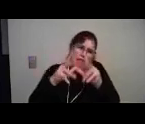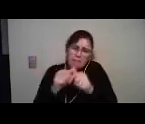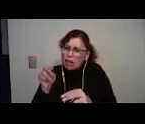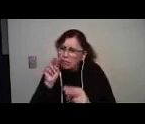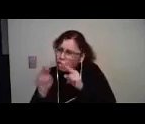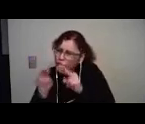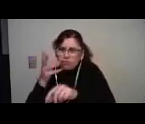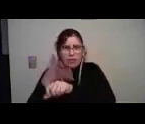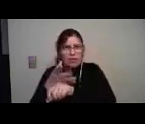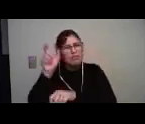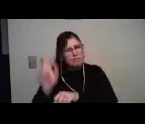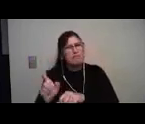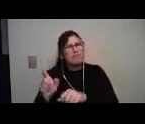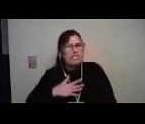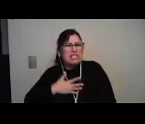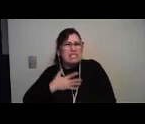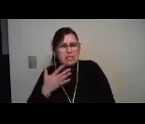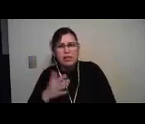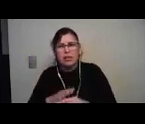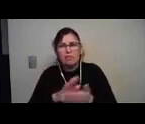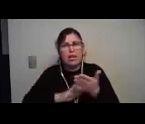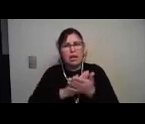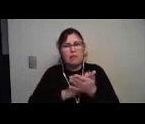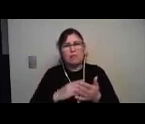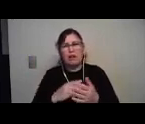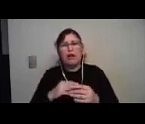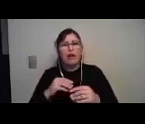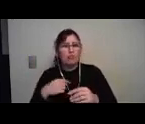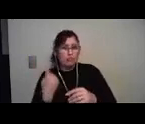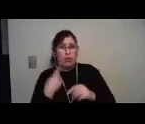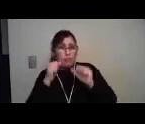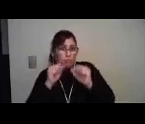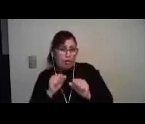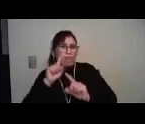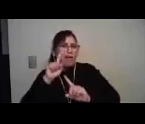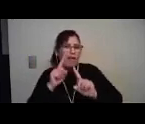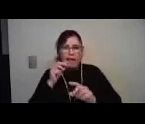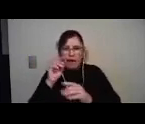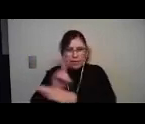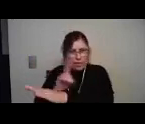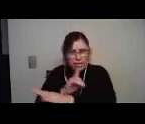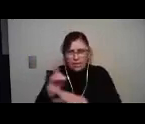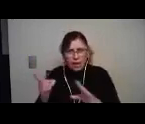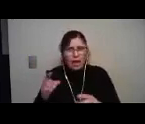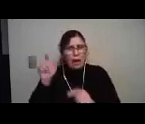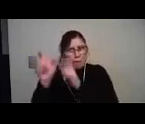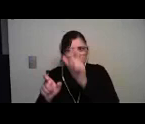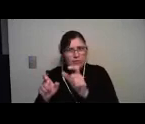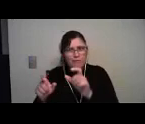alguna persona así, donde uno comience a hacer algunas asociaciones respecto de lo que ellas pueden referir, por ejemplo,